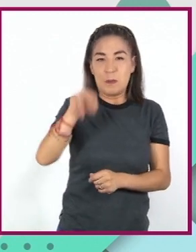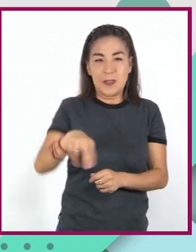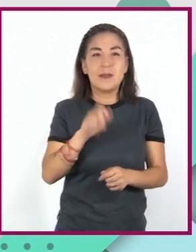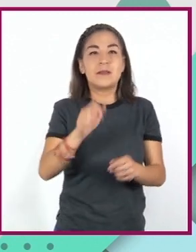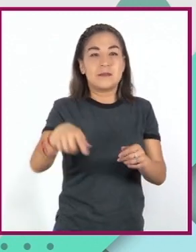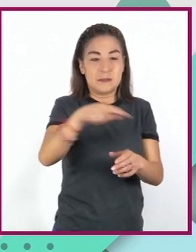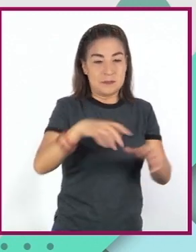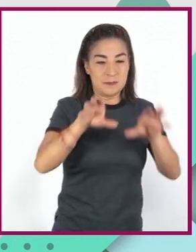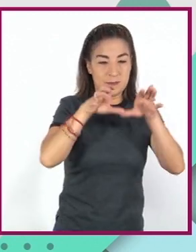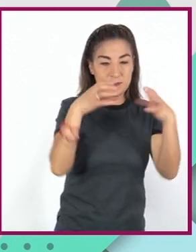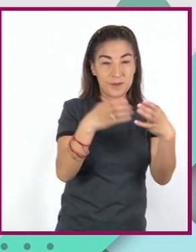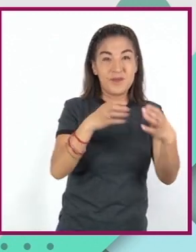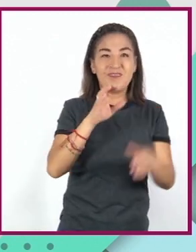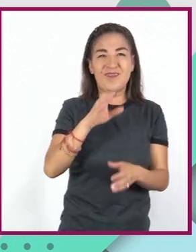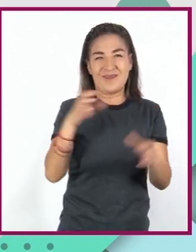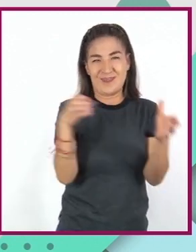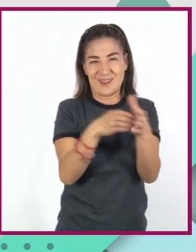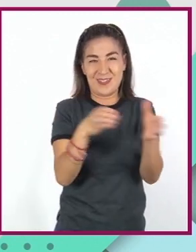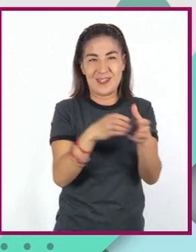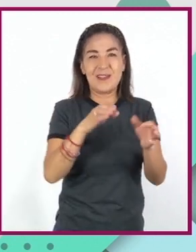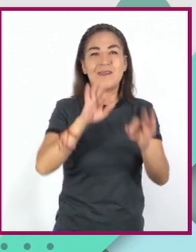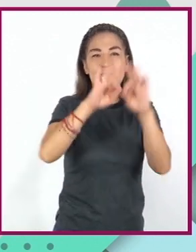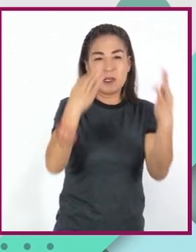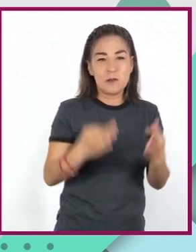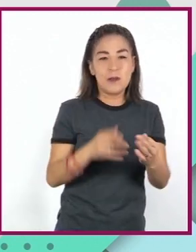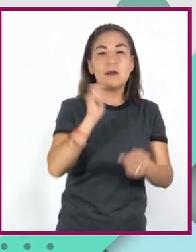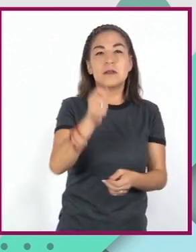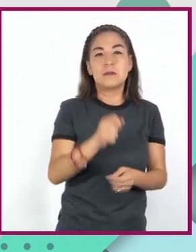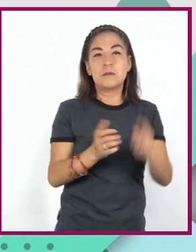que corresponde a la caja es igual a